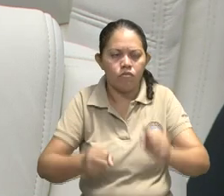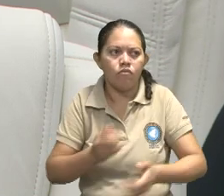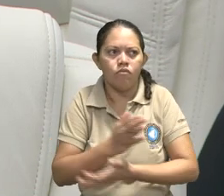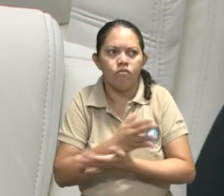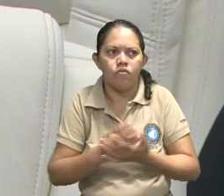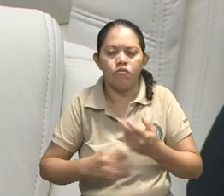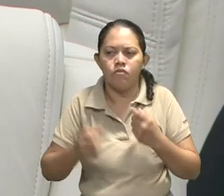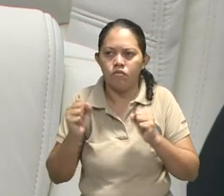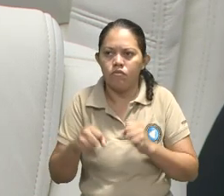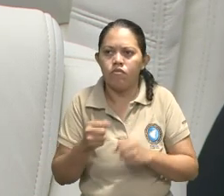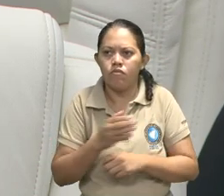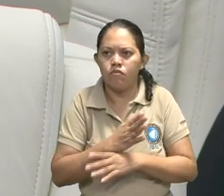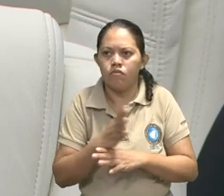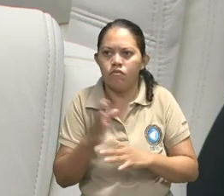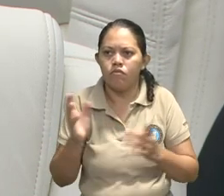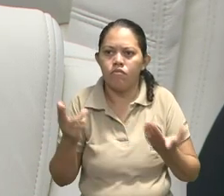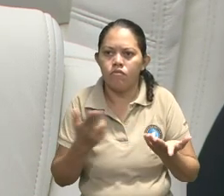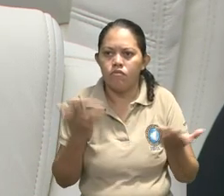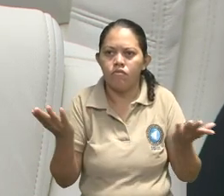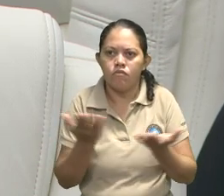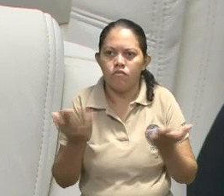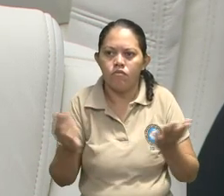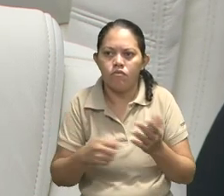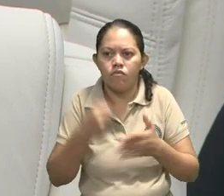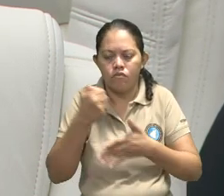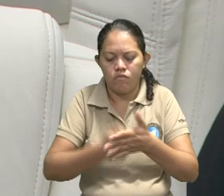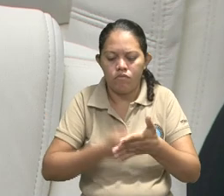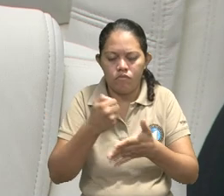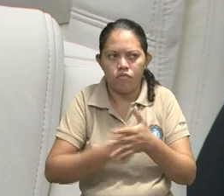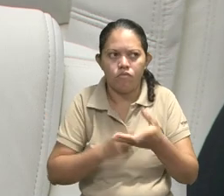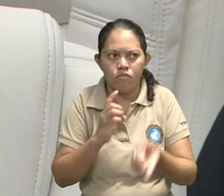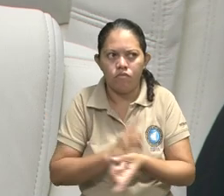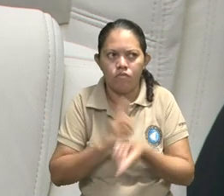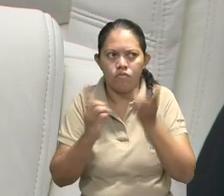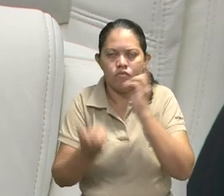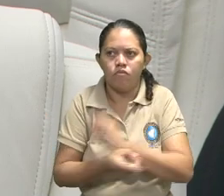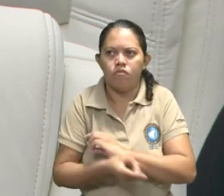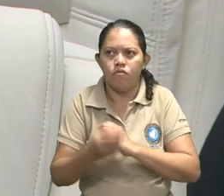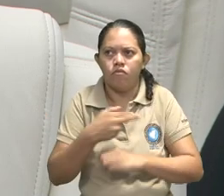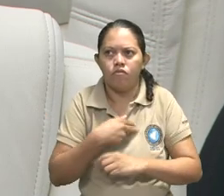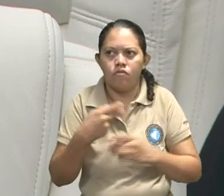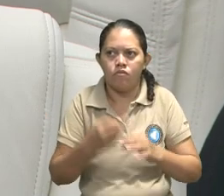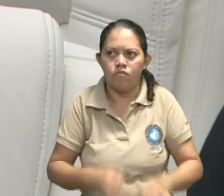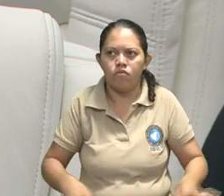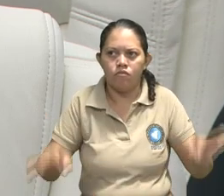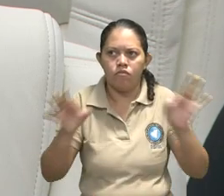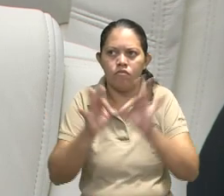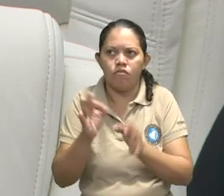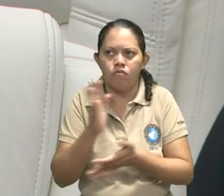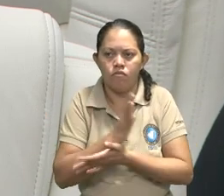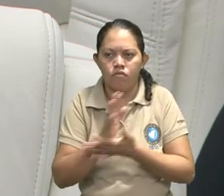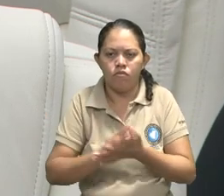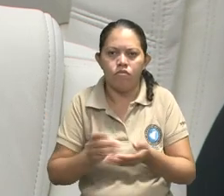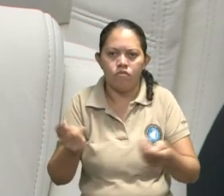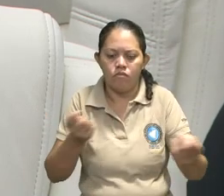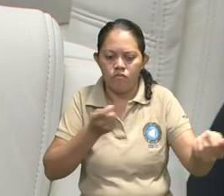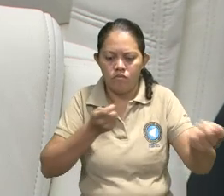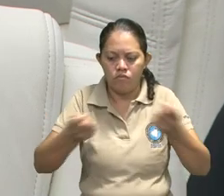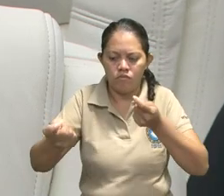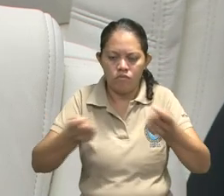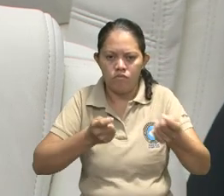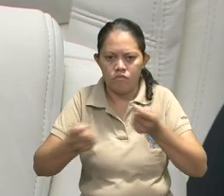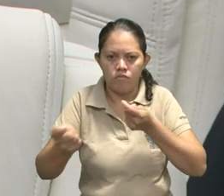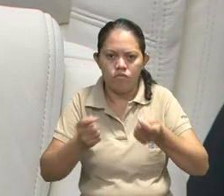de manera oportuna y efectiva a los retos cambiantes que impone la dinámica y evolución del sector regulado y